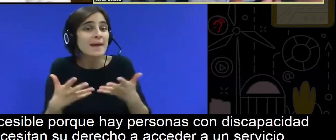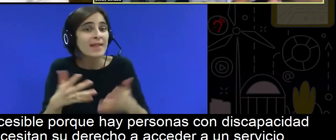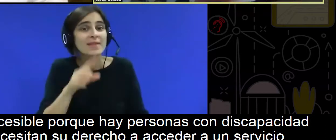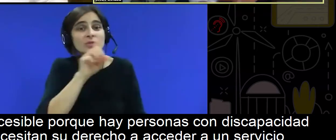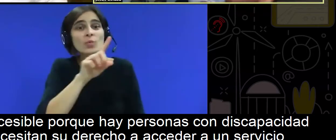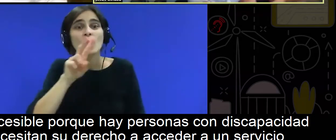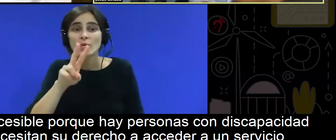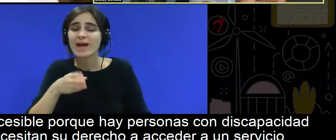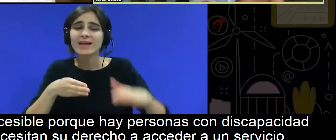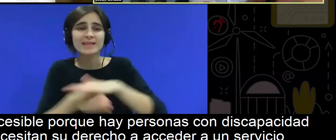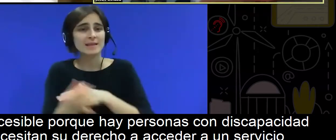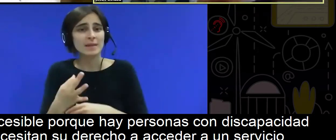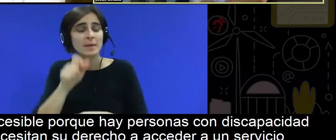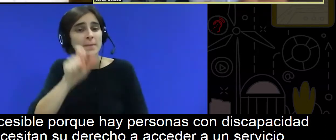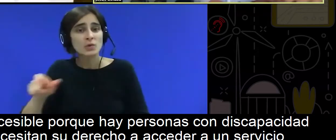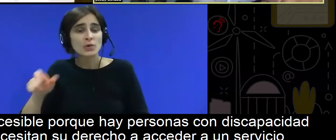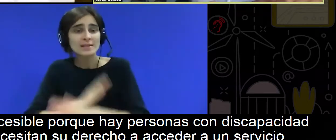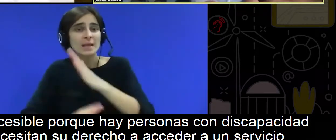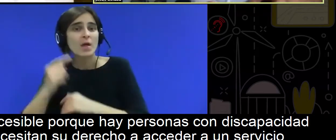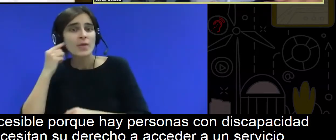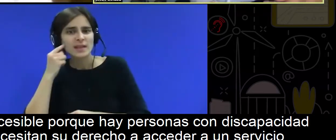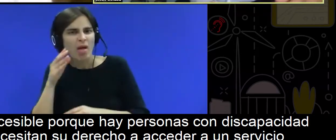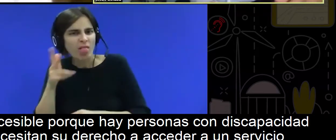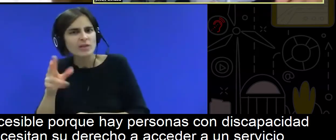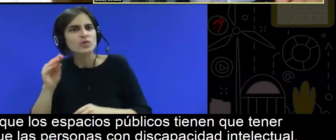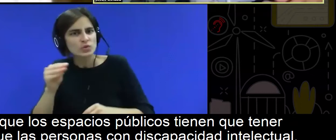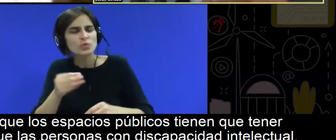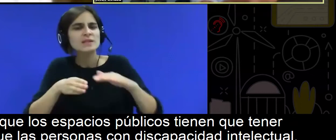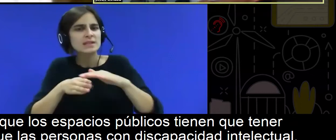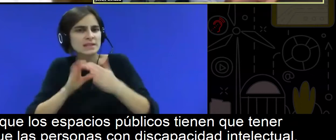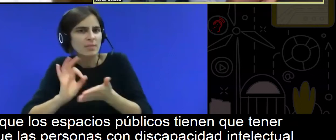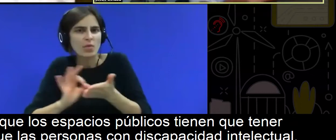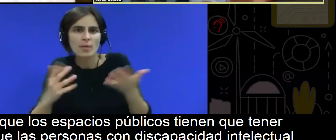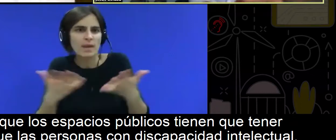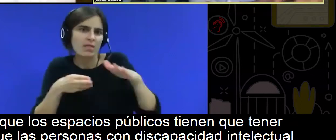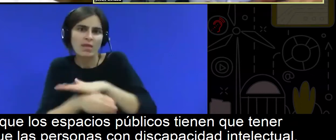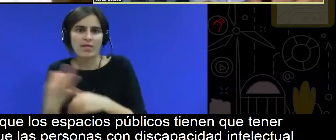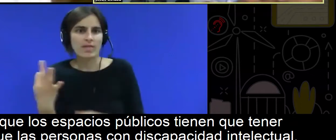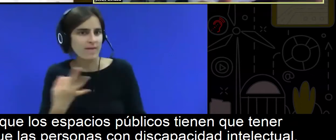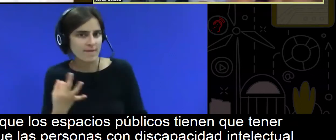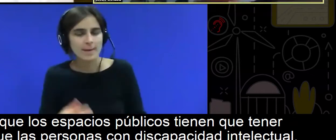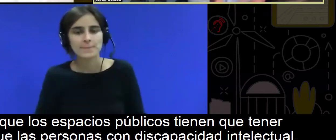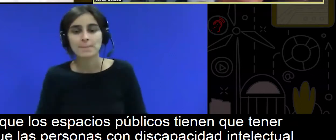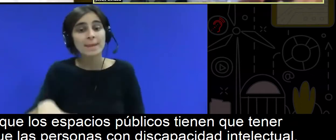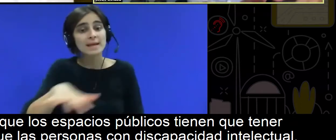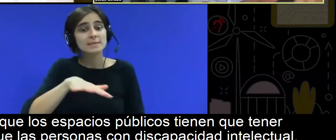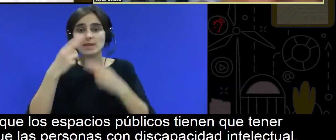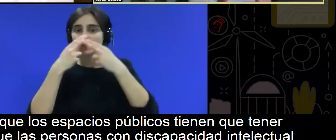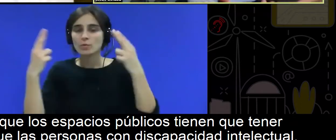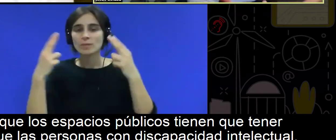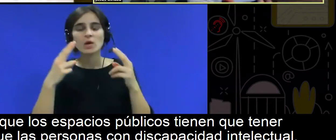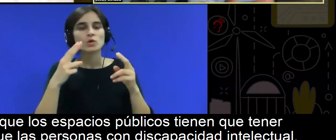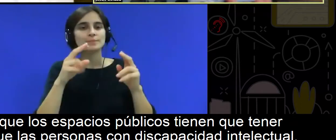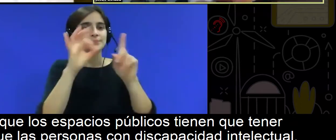auditiva que también necesitan, lógicamente, en sus derechos, acceder a un servicio de emergencia, que los espacios públicos tienen que tener una señalética para